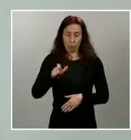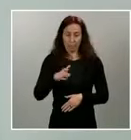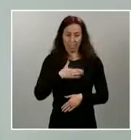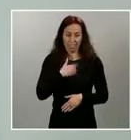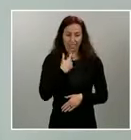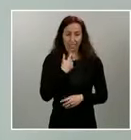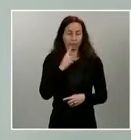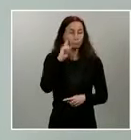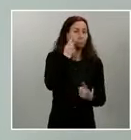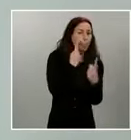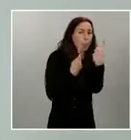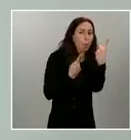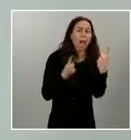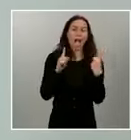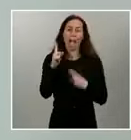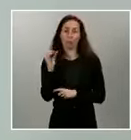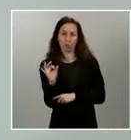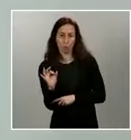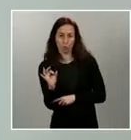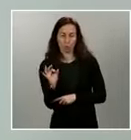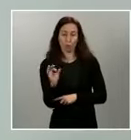se han controlado más de